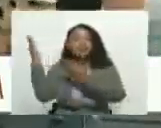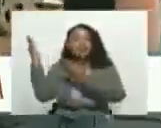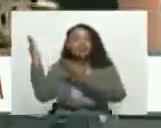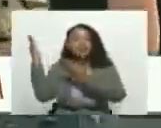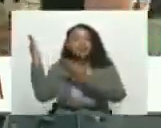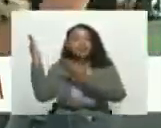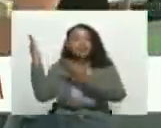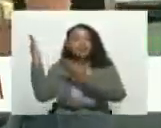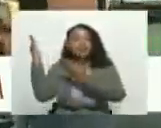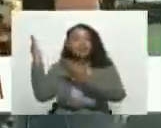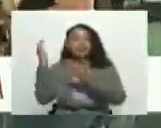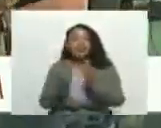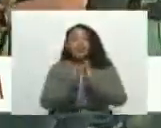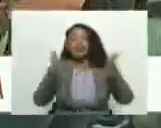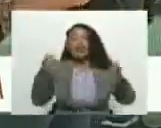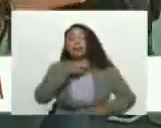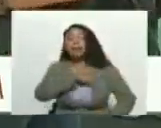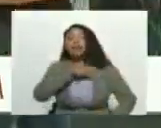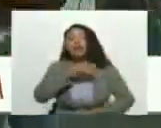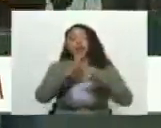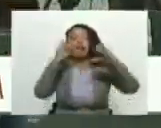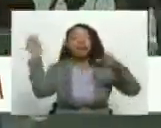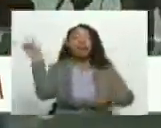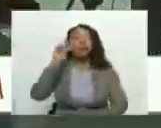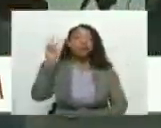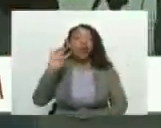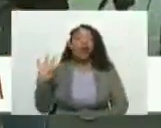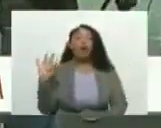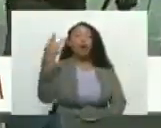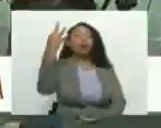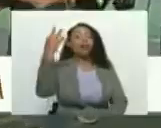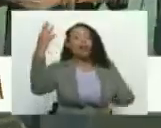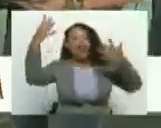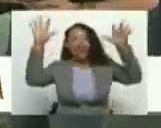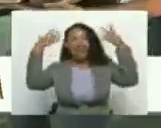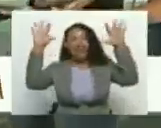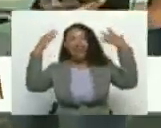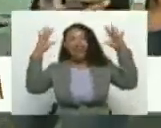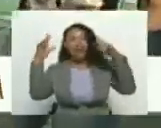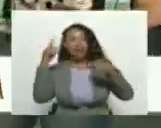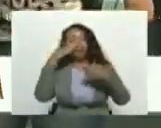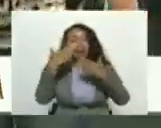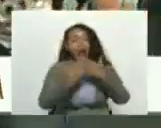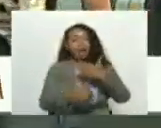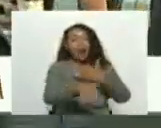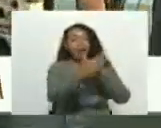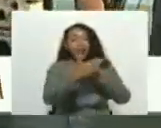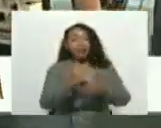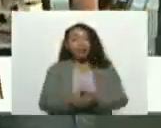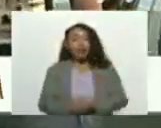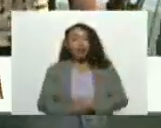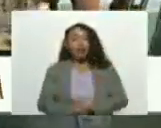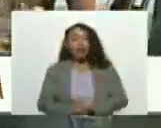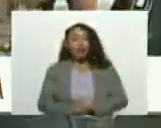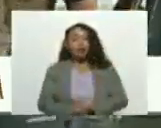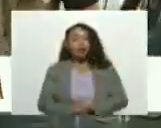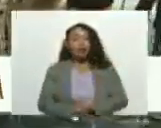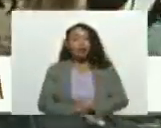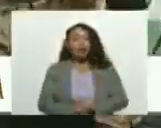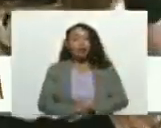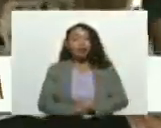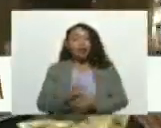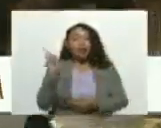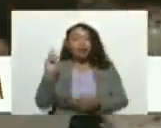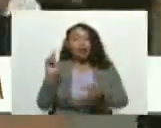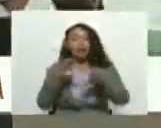La gran misión Transporte Venezuela, en su cuarto aniversario, demuestra los avances logrados en materia de transporte